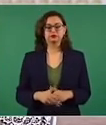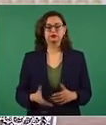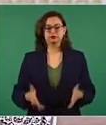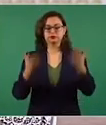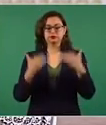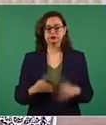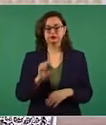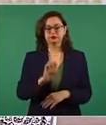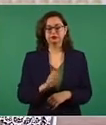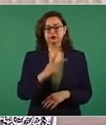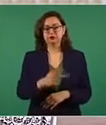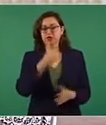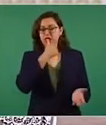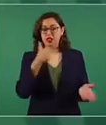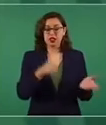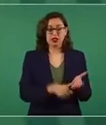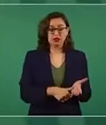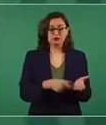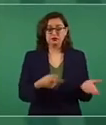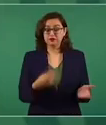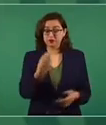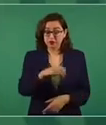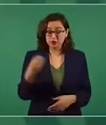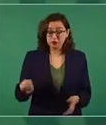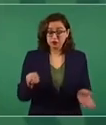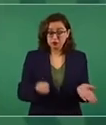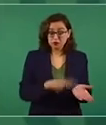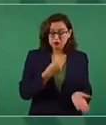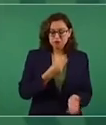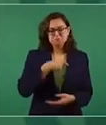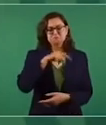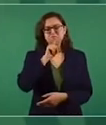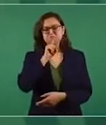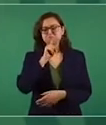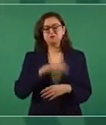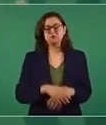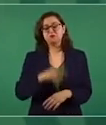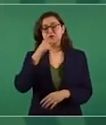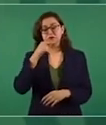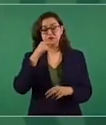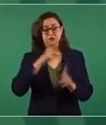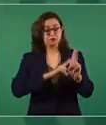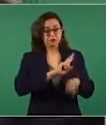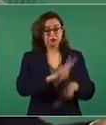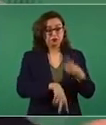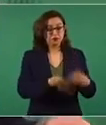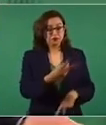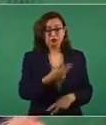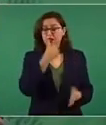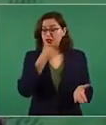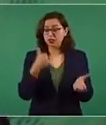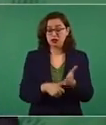carta, pues también no es obligatoria. Si van los niños a la escuela, no llevan la